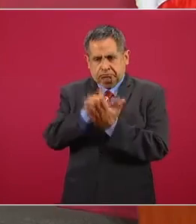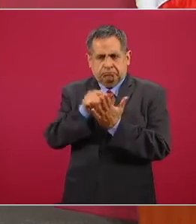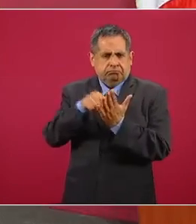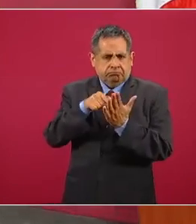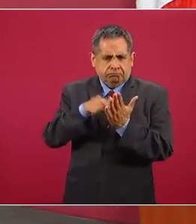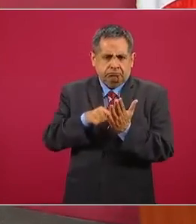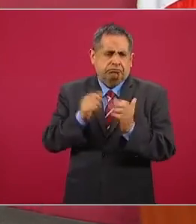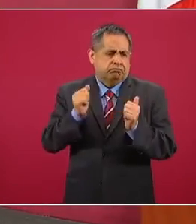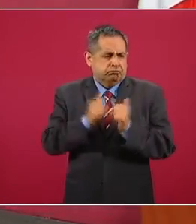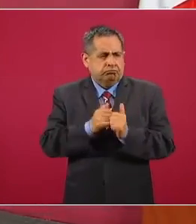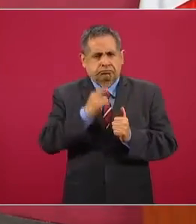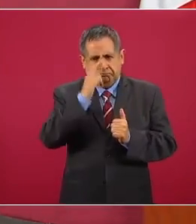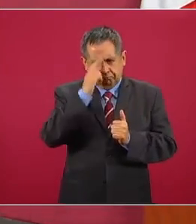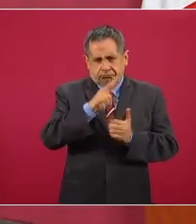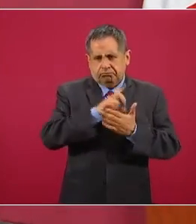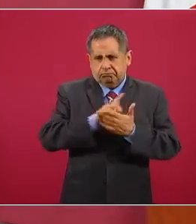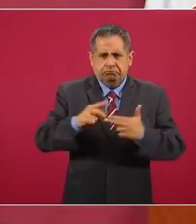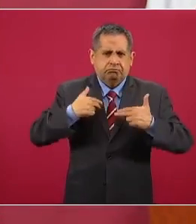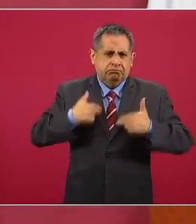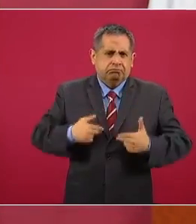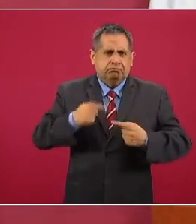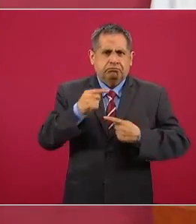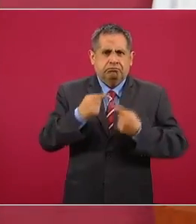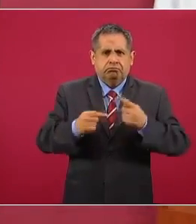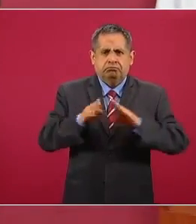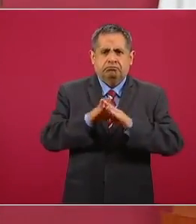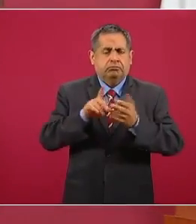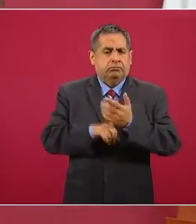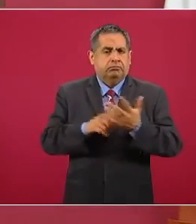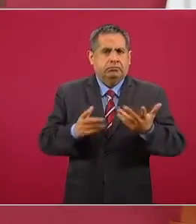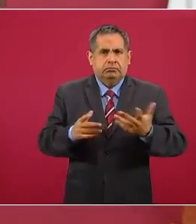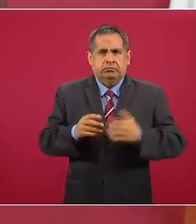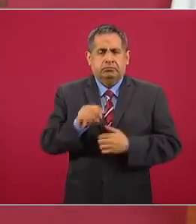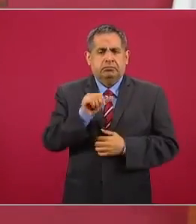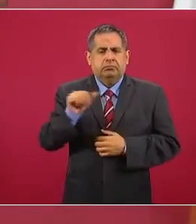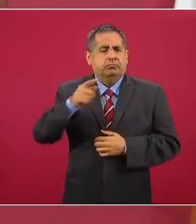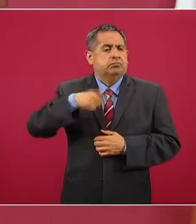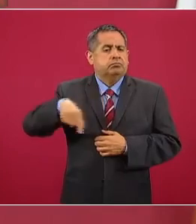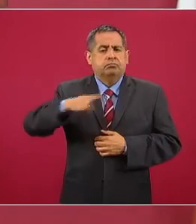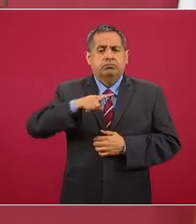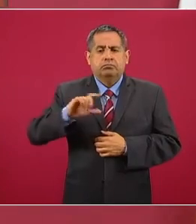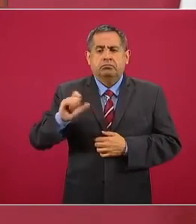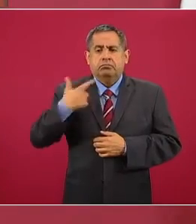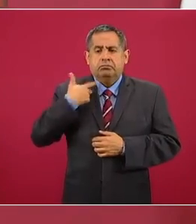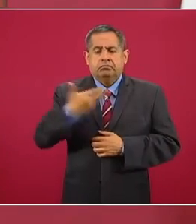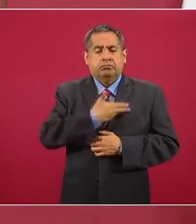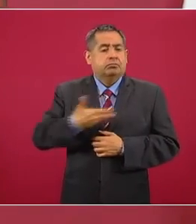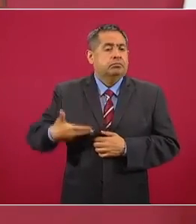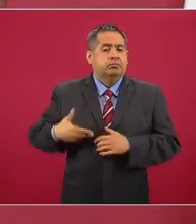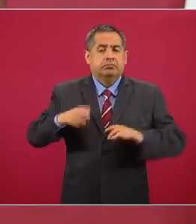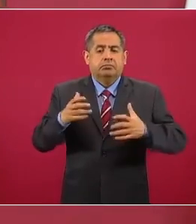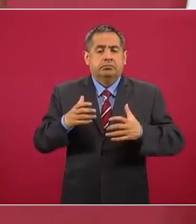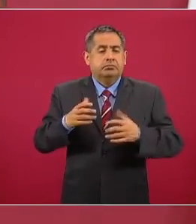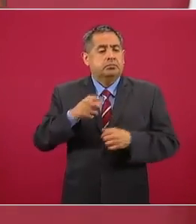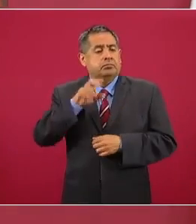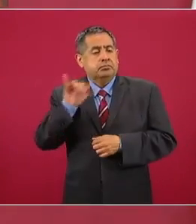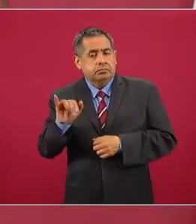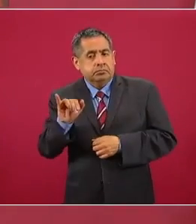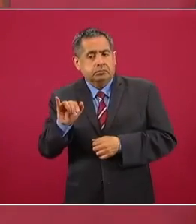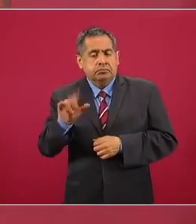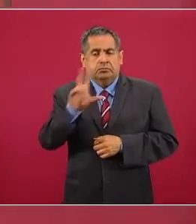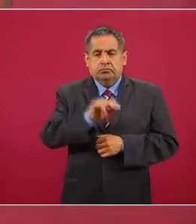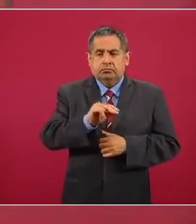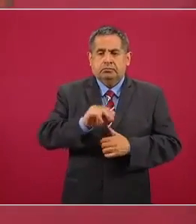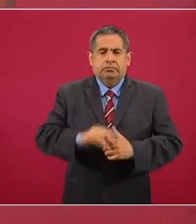ley, respetando los derechos humanos a los expresidentes, sí o no?